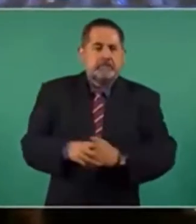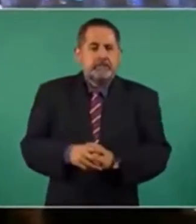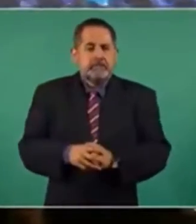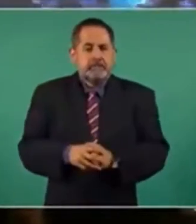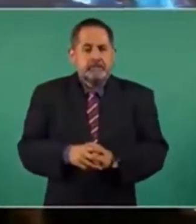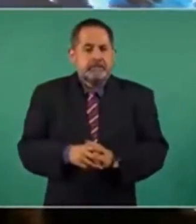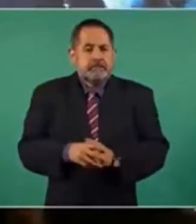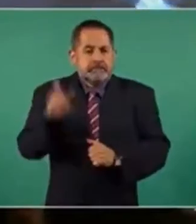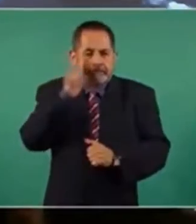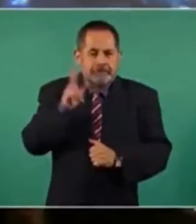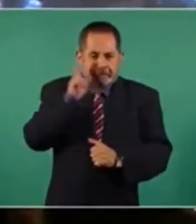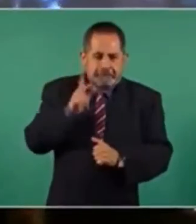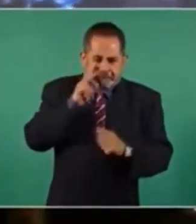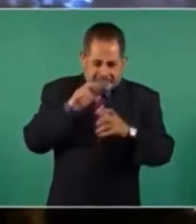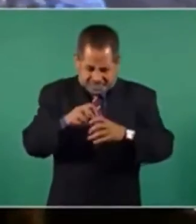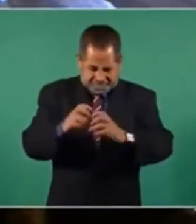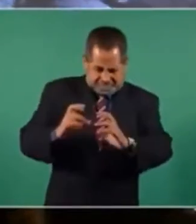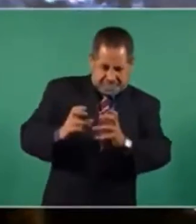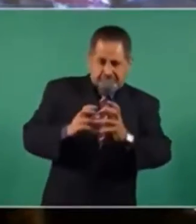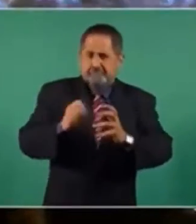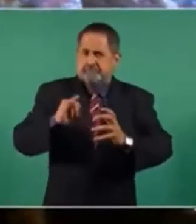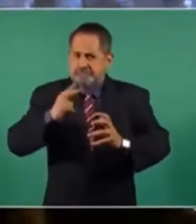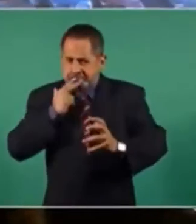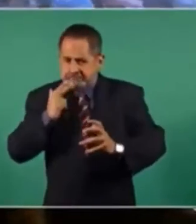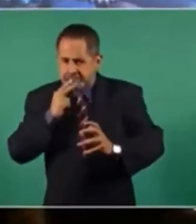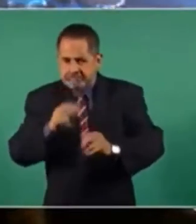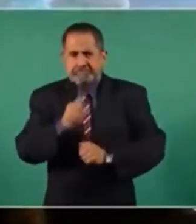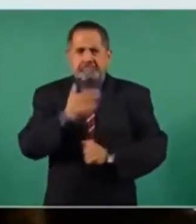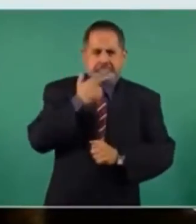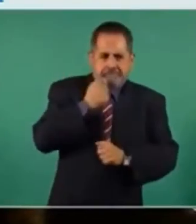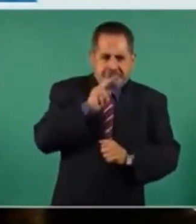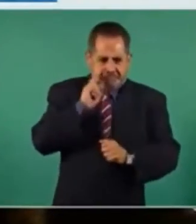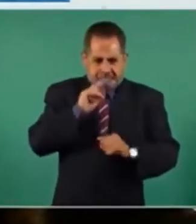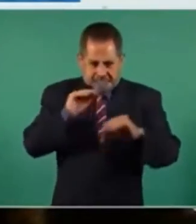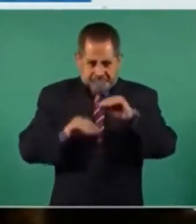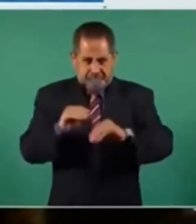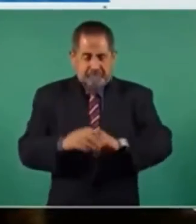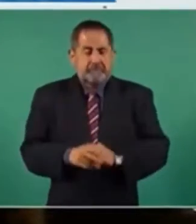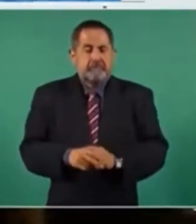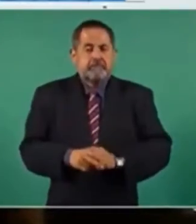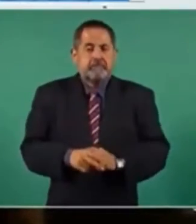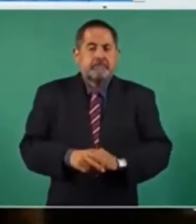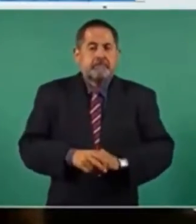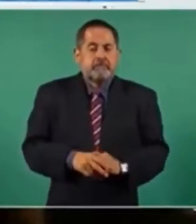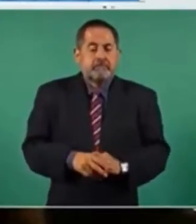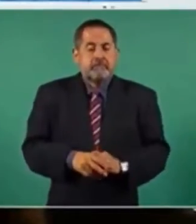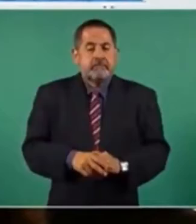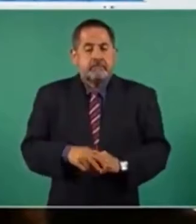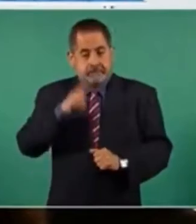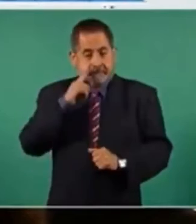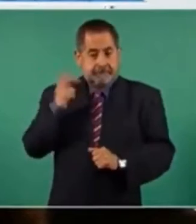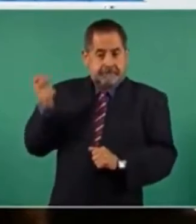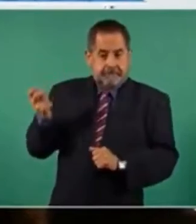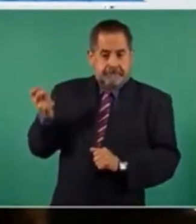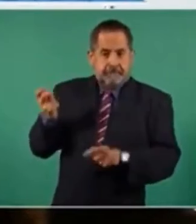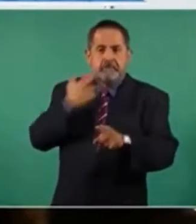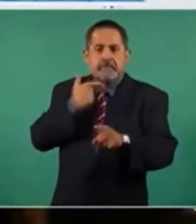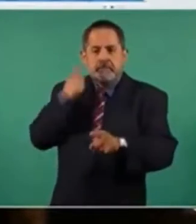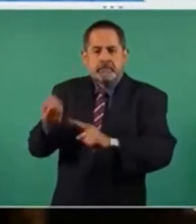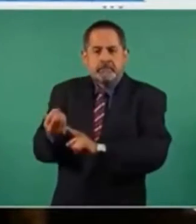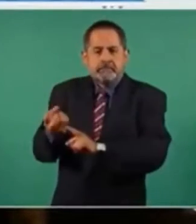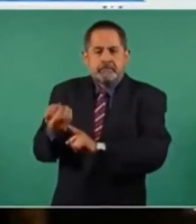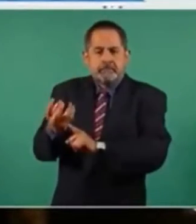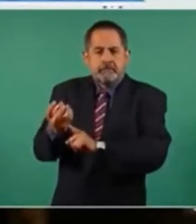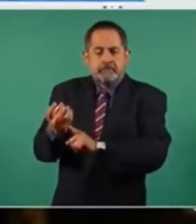Aquí estamos probando las válvulas, las que sirven y las que no sirven. En este caso, esta válvula no sirve porque